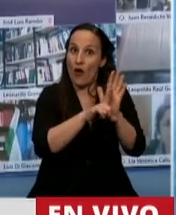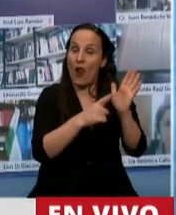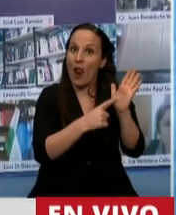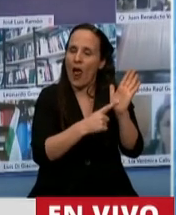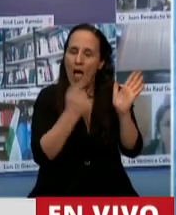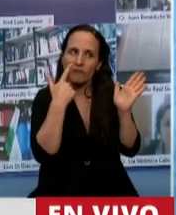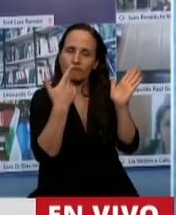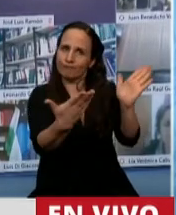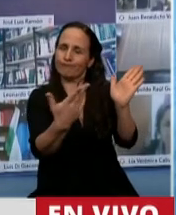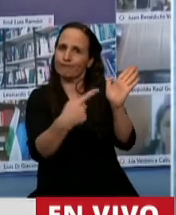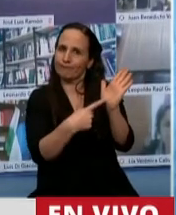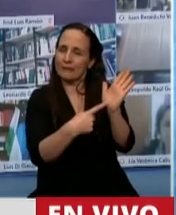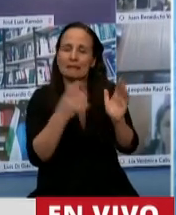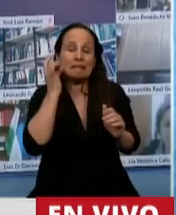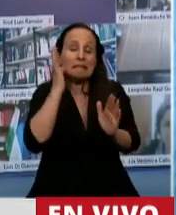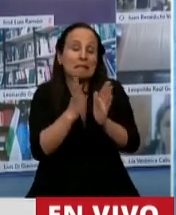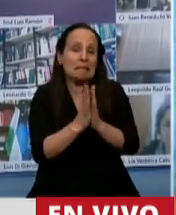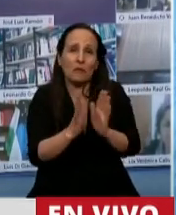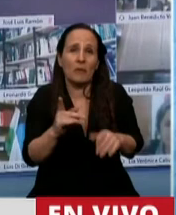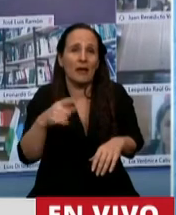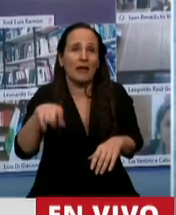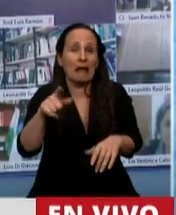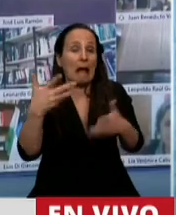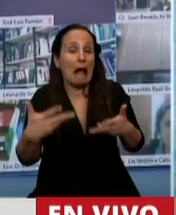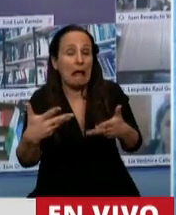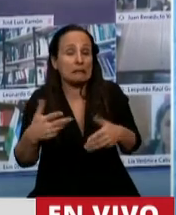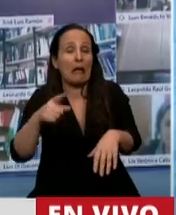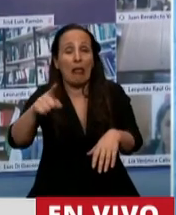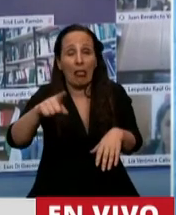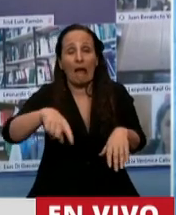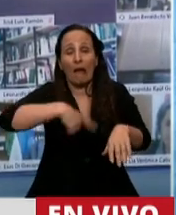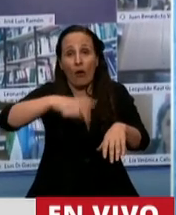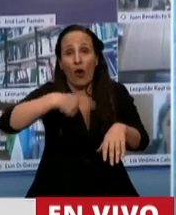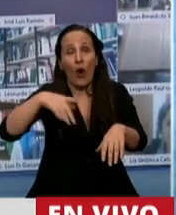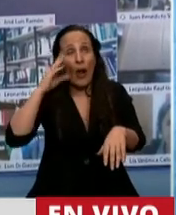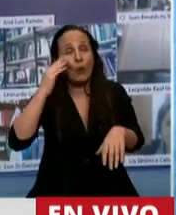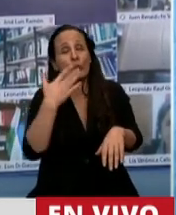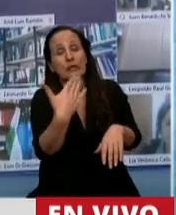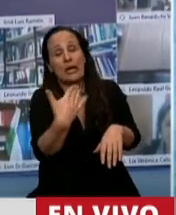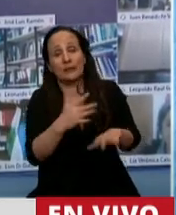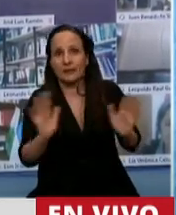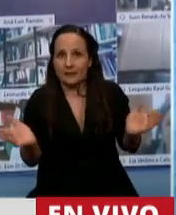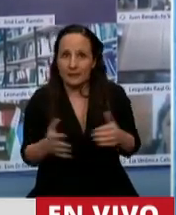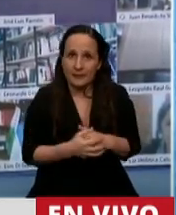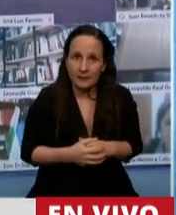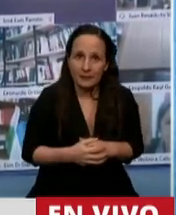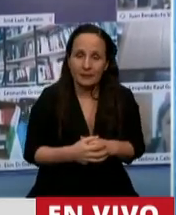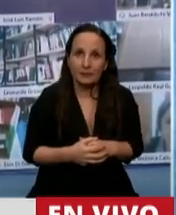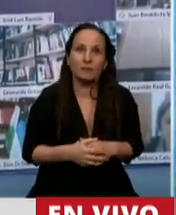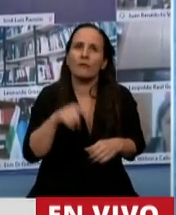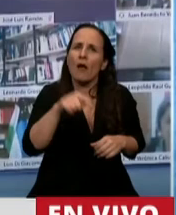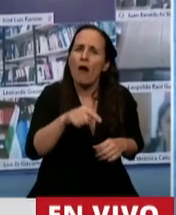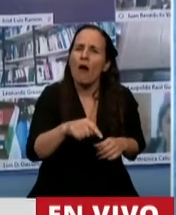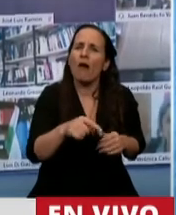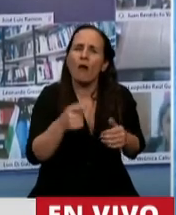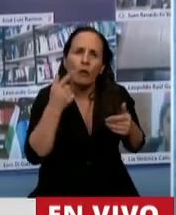presidente, aparte, discúlpeme, pero debe estar muy cansado después de escuchar tantas barbaridades. Volvemos a mostrar hoy las prioridades de